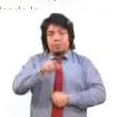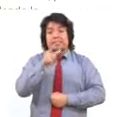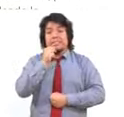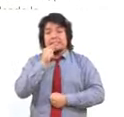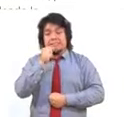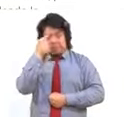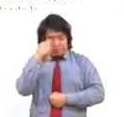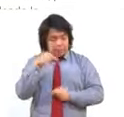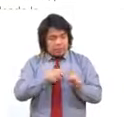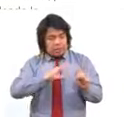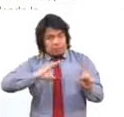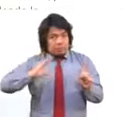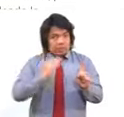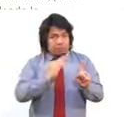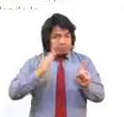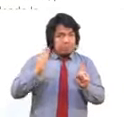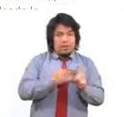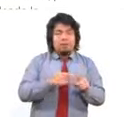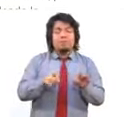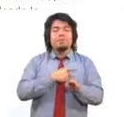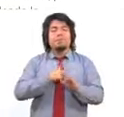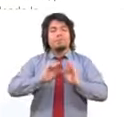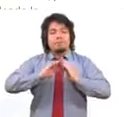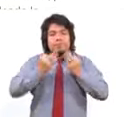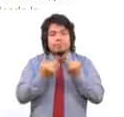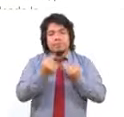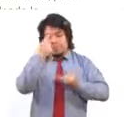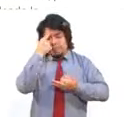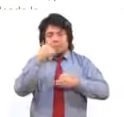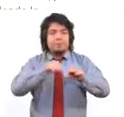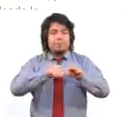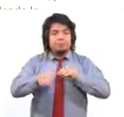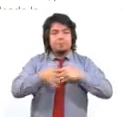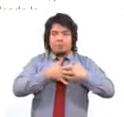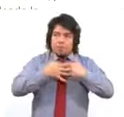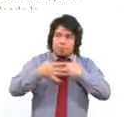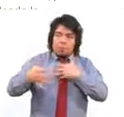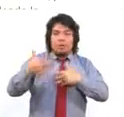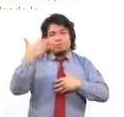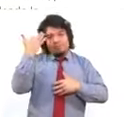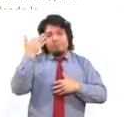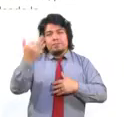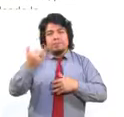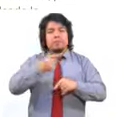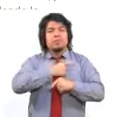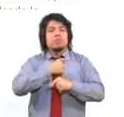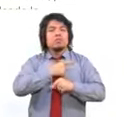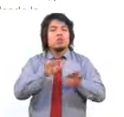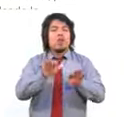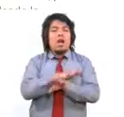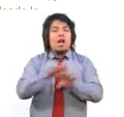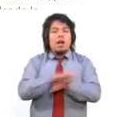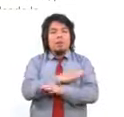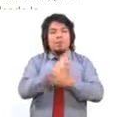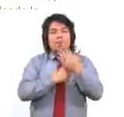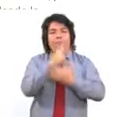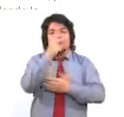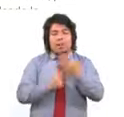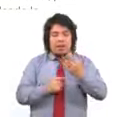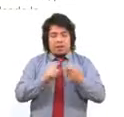formación integral abarca al diseño de planes de trabajo de largo aliento mediante la reestructura de los planes y programas de